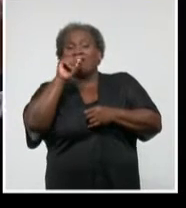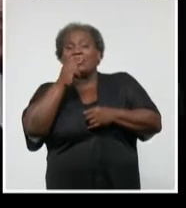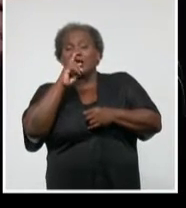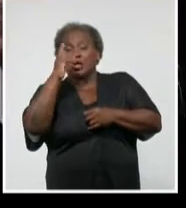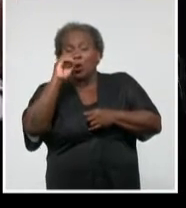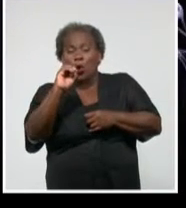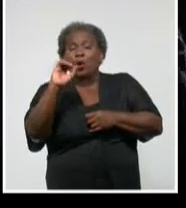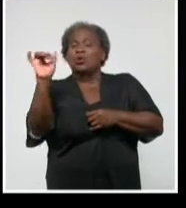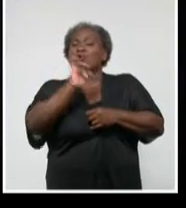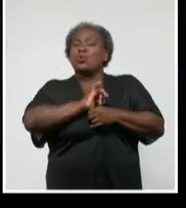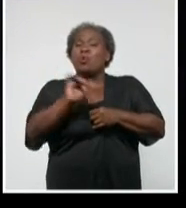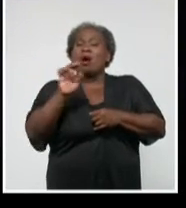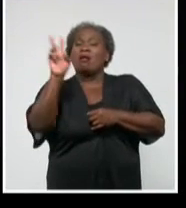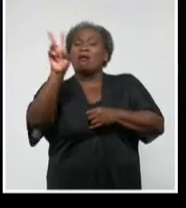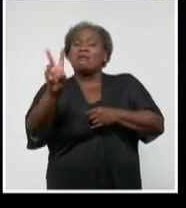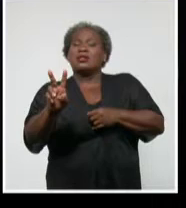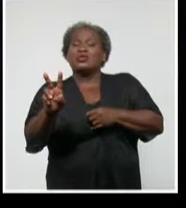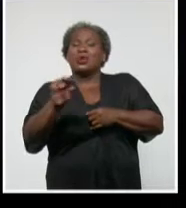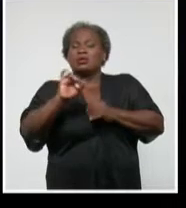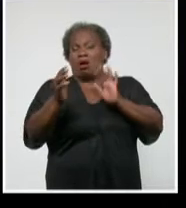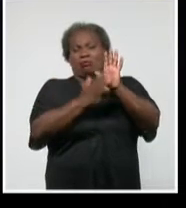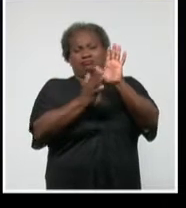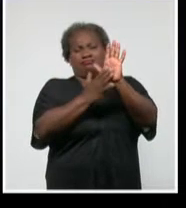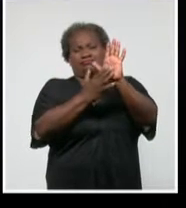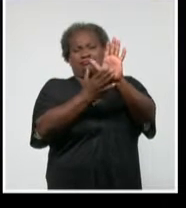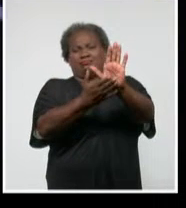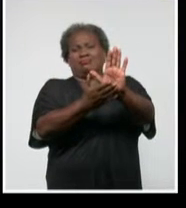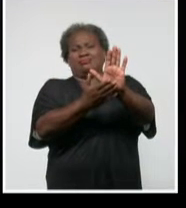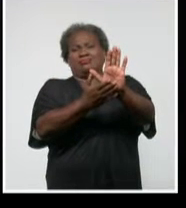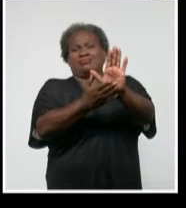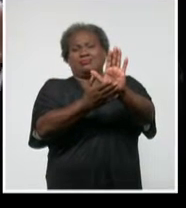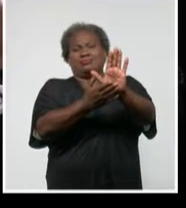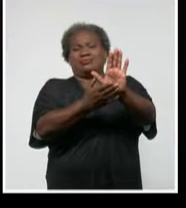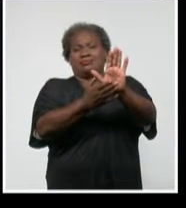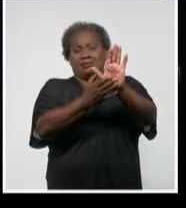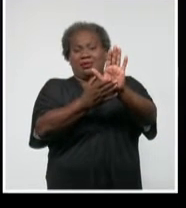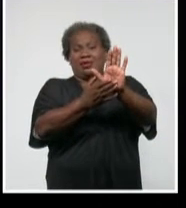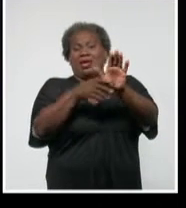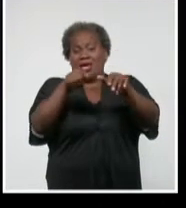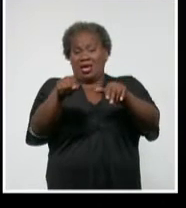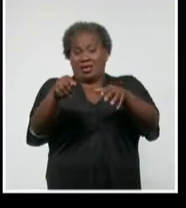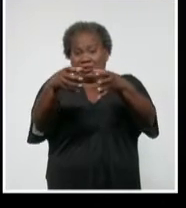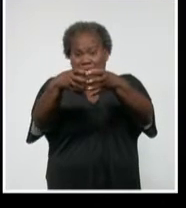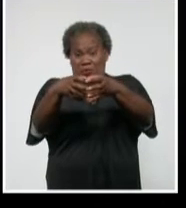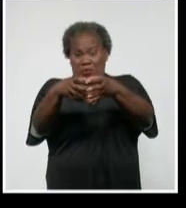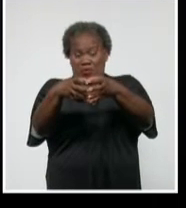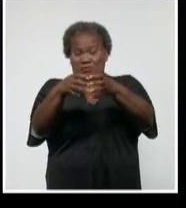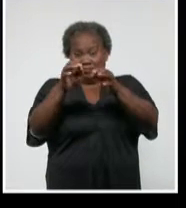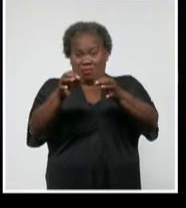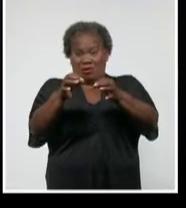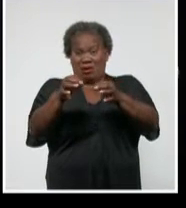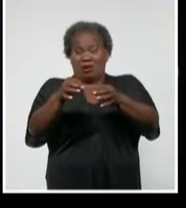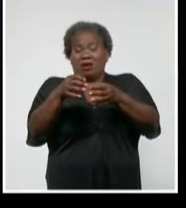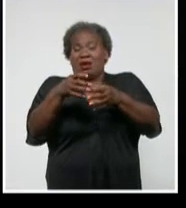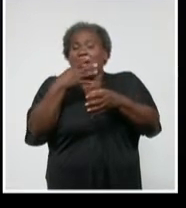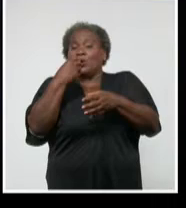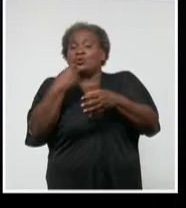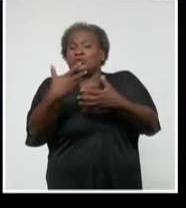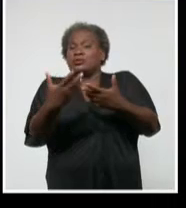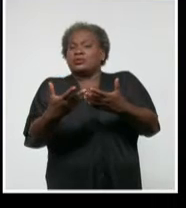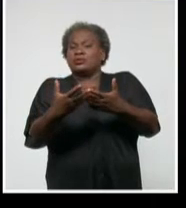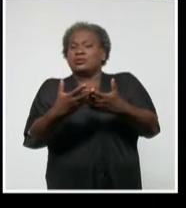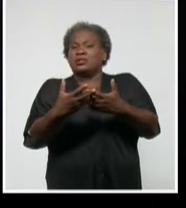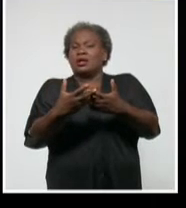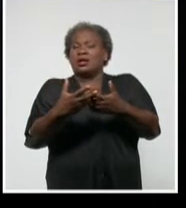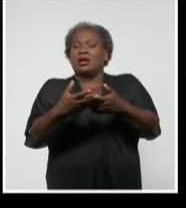Venezuela, como ya ha sido demostrado. Y por lo tanto hace bien a este equipo tan ultraconservador en